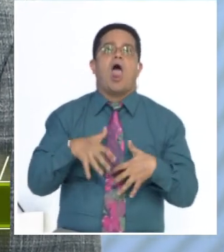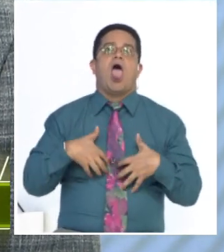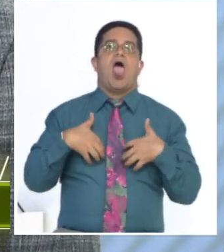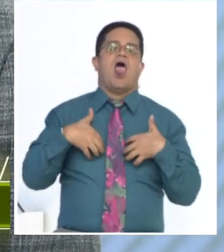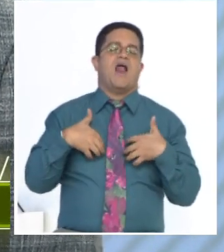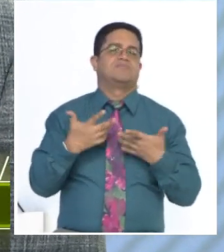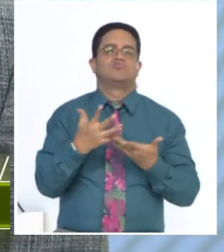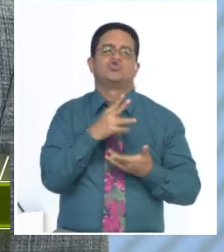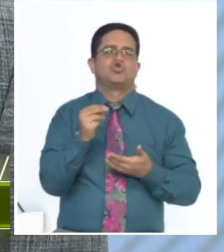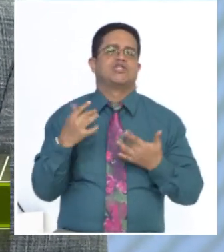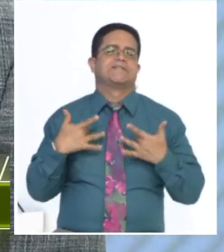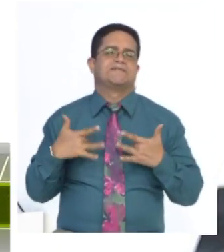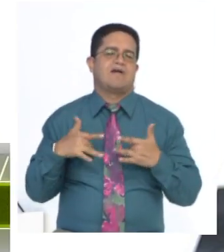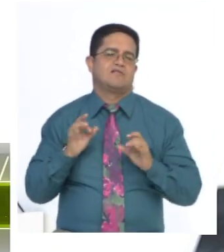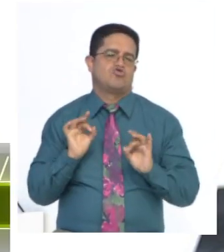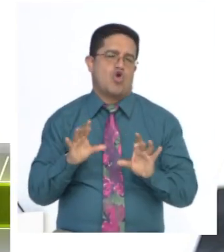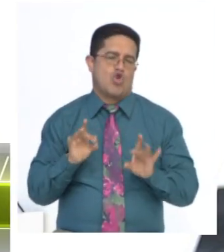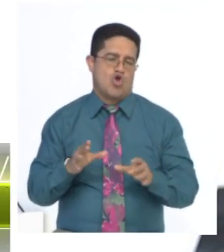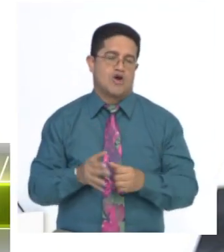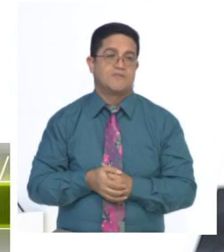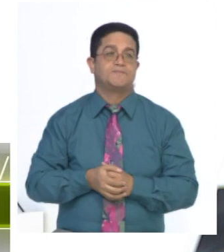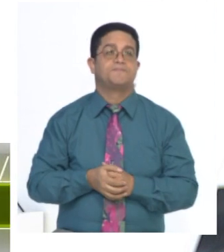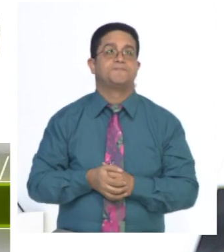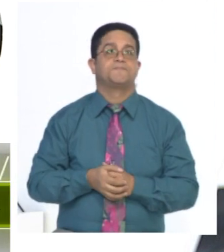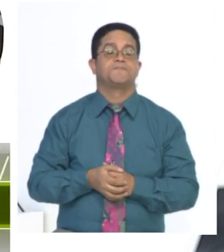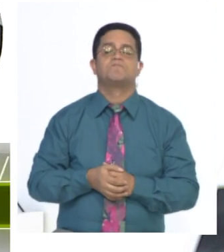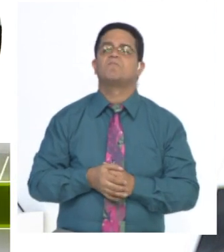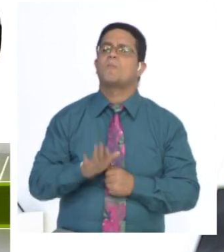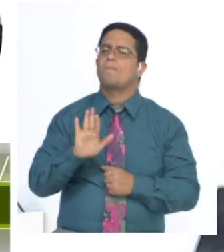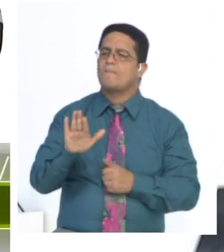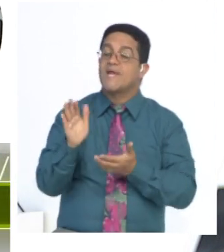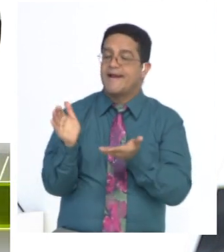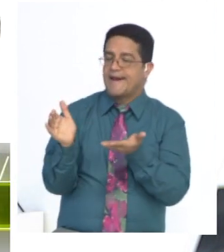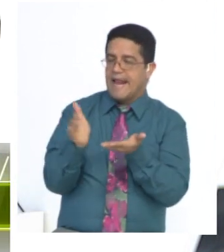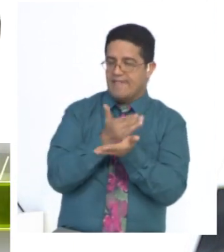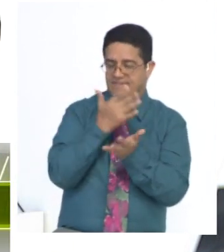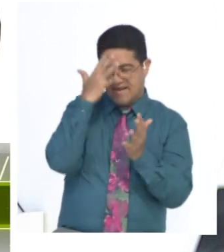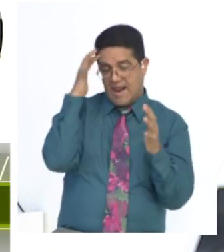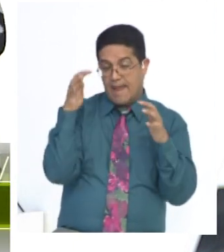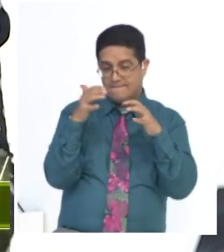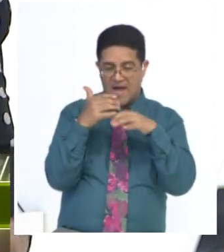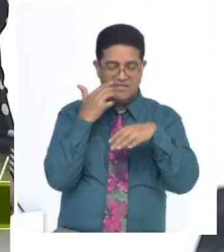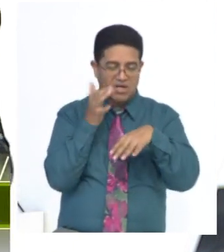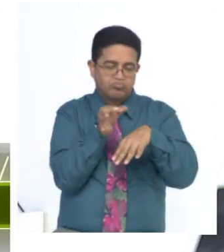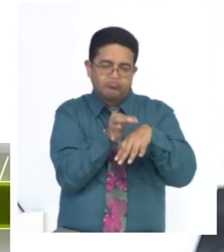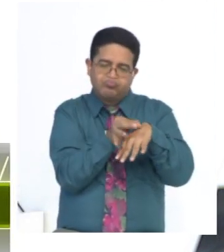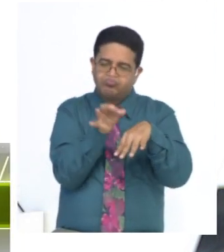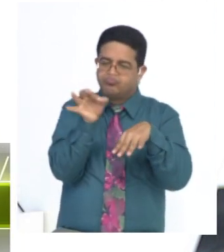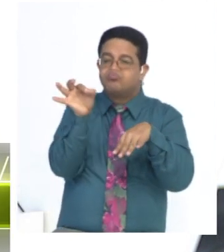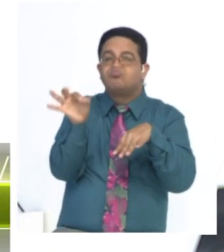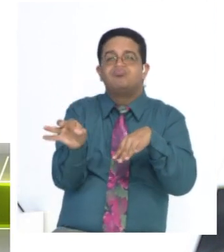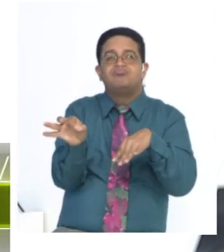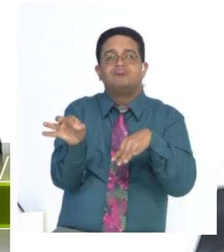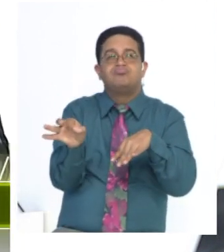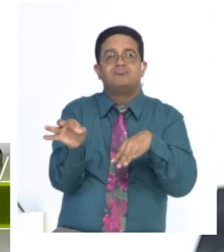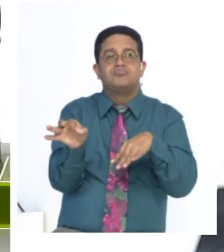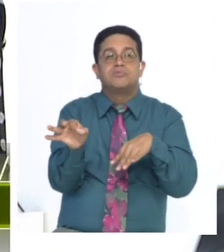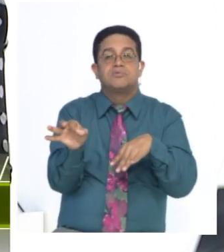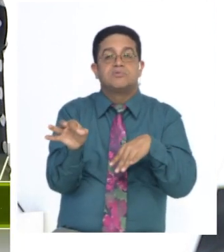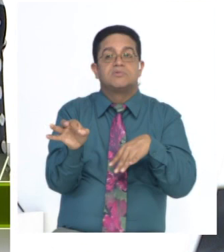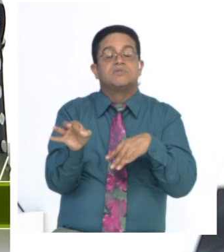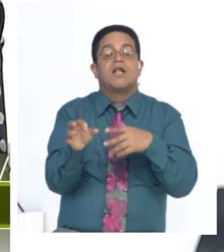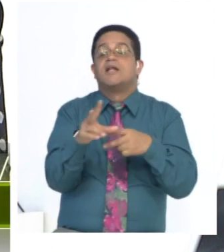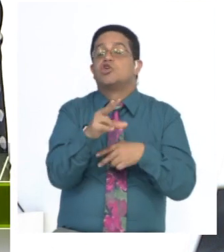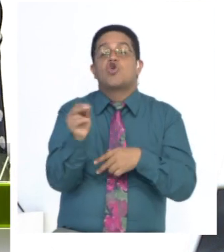dolorosa e incómoda para él. Por supuesto. Retiran la malla y toman la muestra. No se hace recambio porque